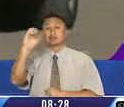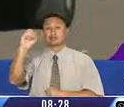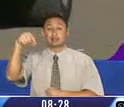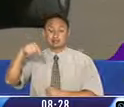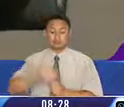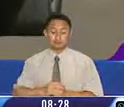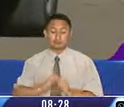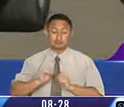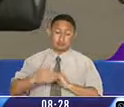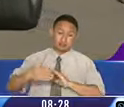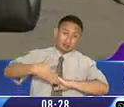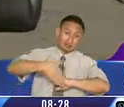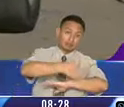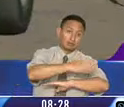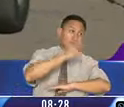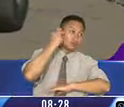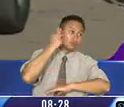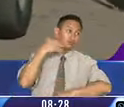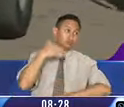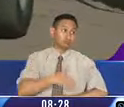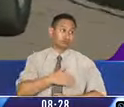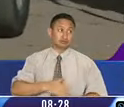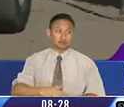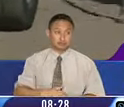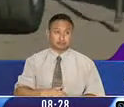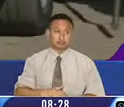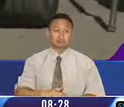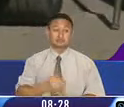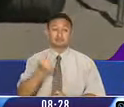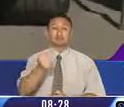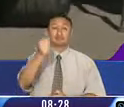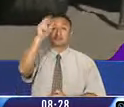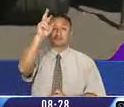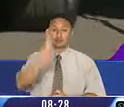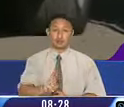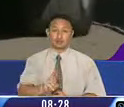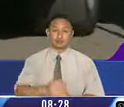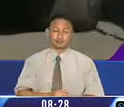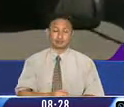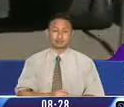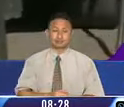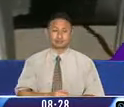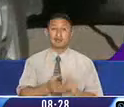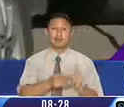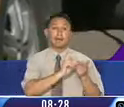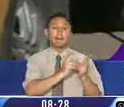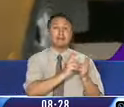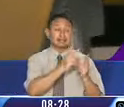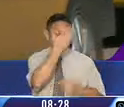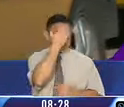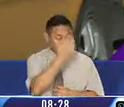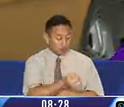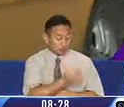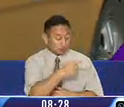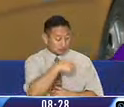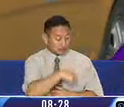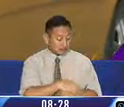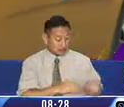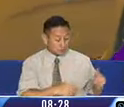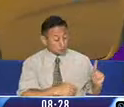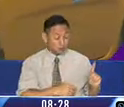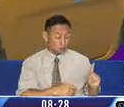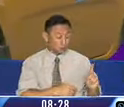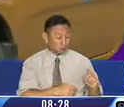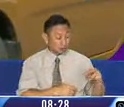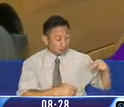Simón Bolívar. Esta es la zona industrial del sur de la ciudad. Mi vecina, muy buenos días. Ustedes tienen que caminar largos